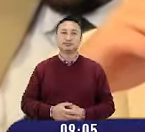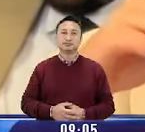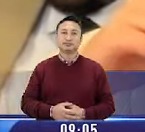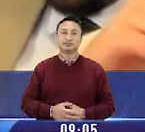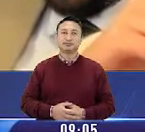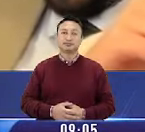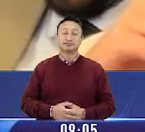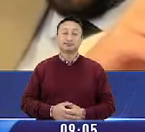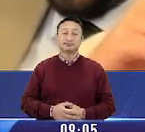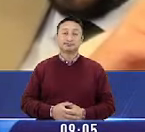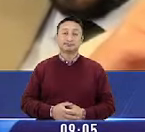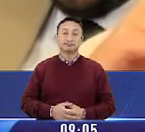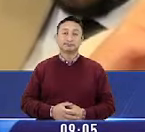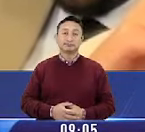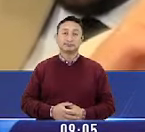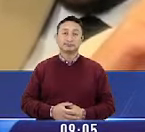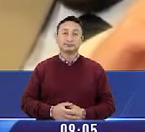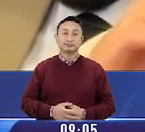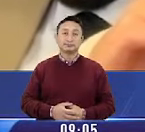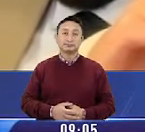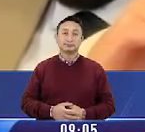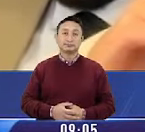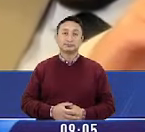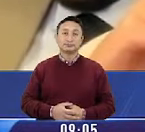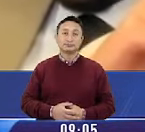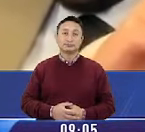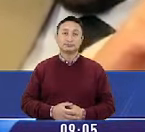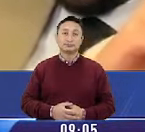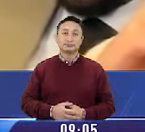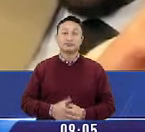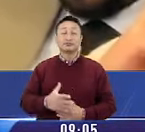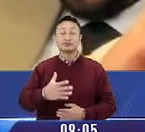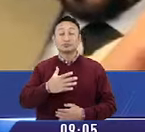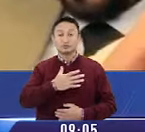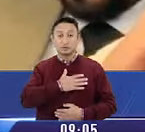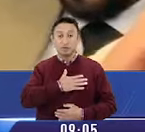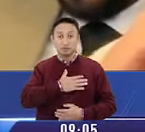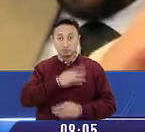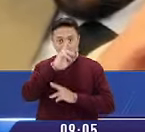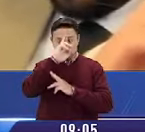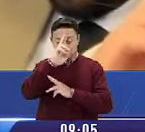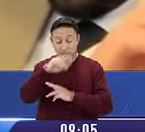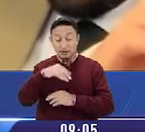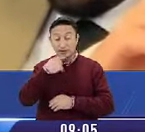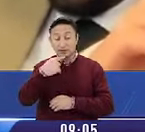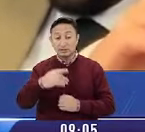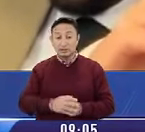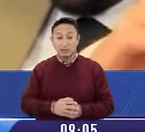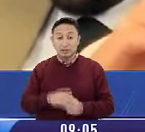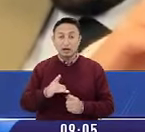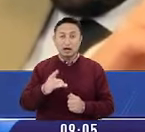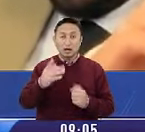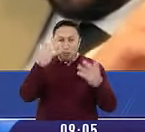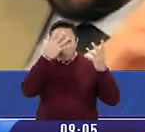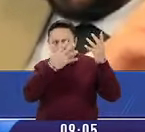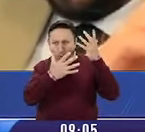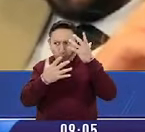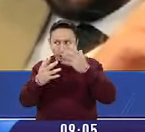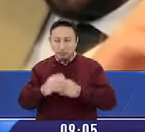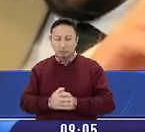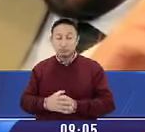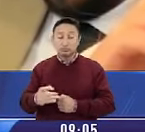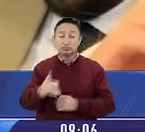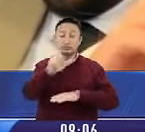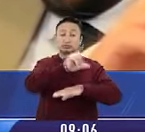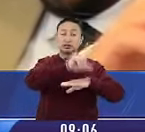Sin embargo, puedo, por respeto, puedo decirle que no hay misterio, que una licencia